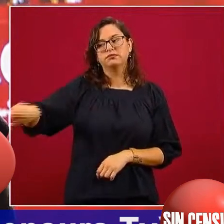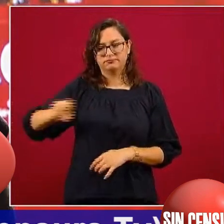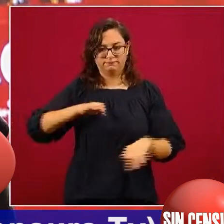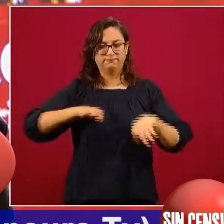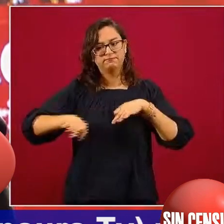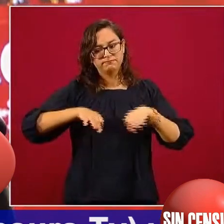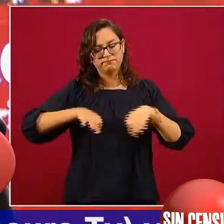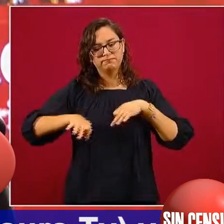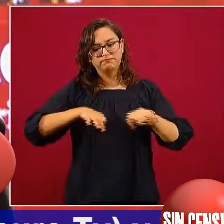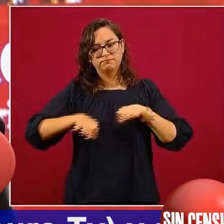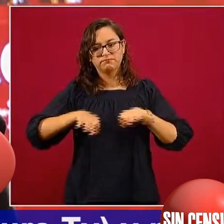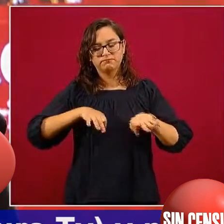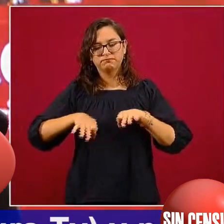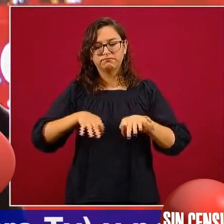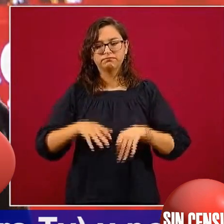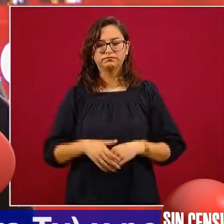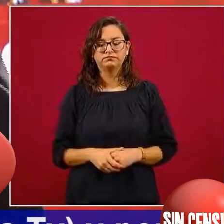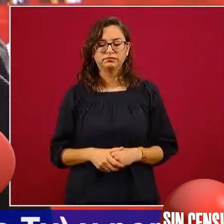Entonces,